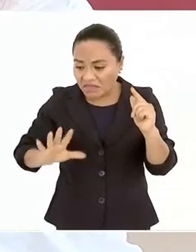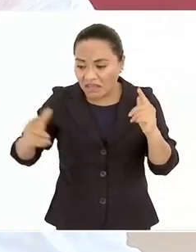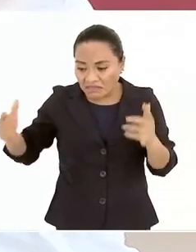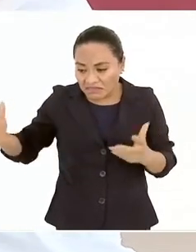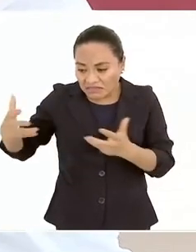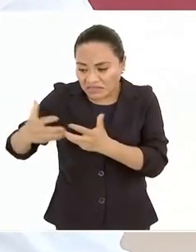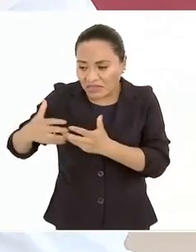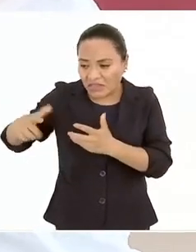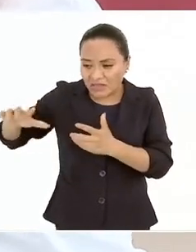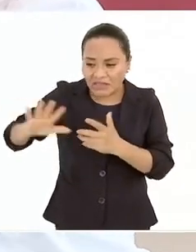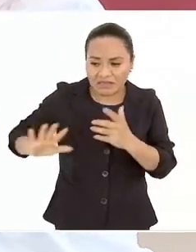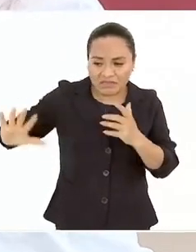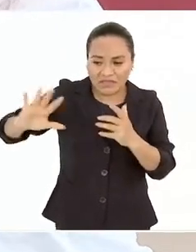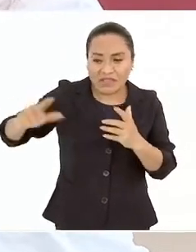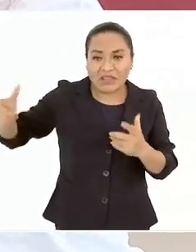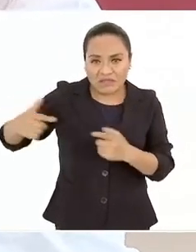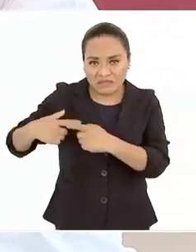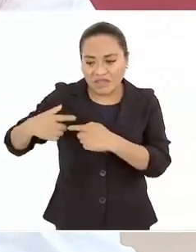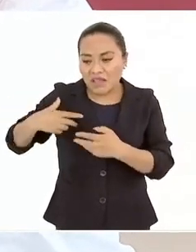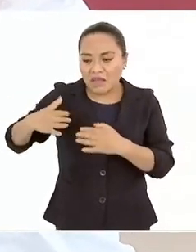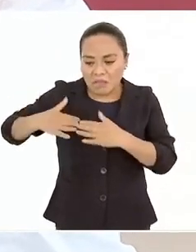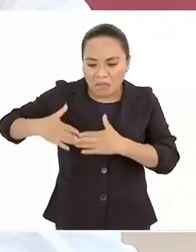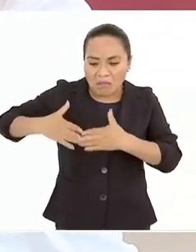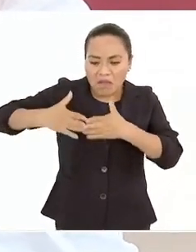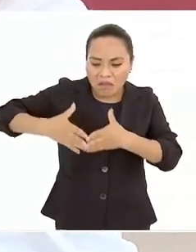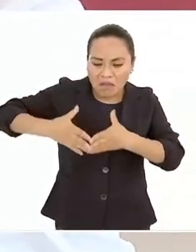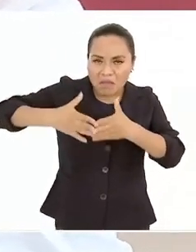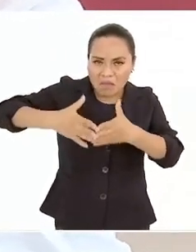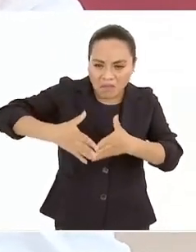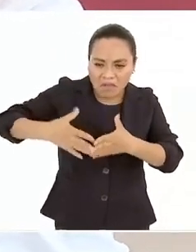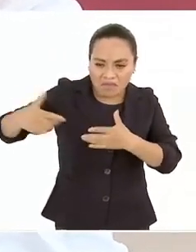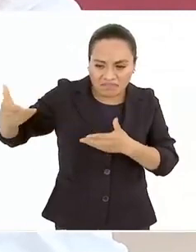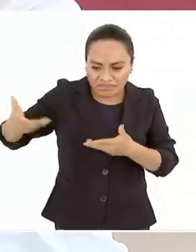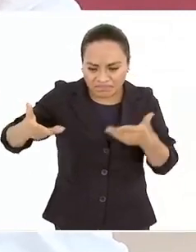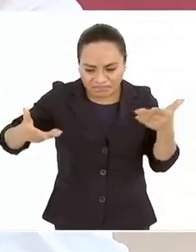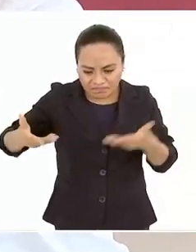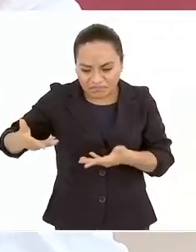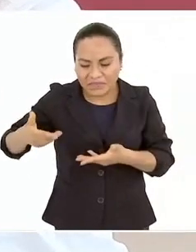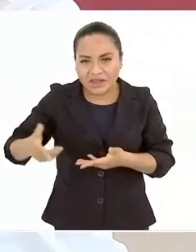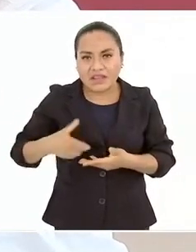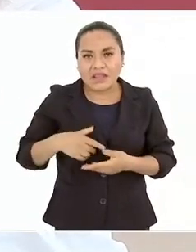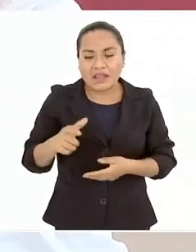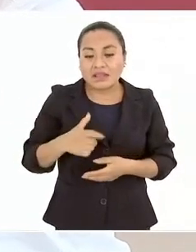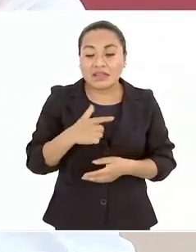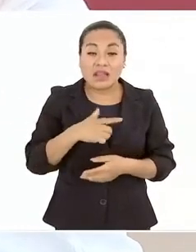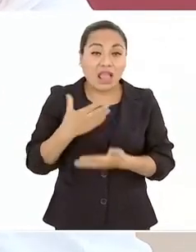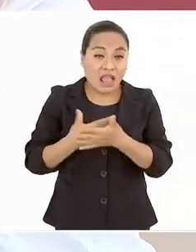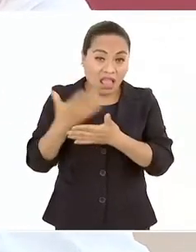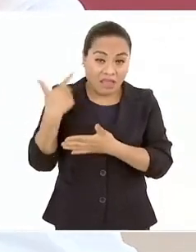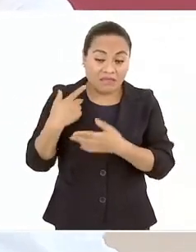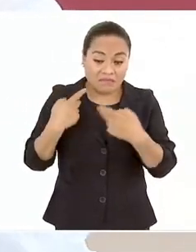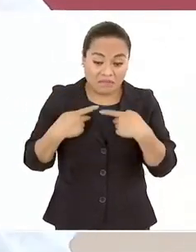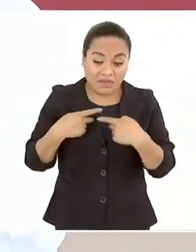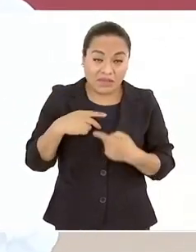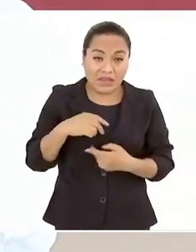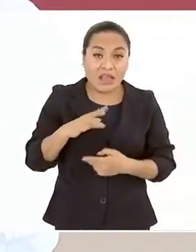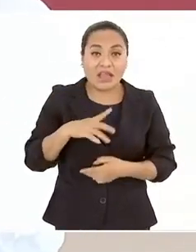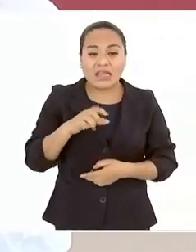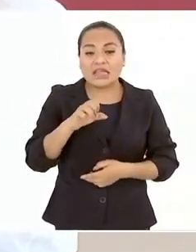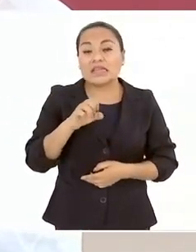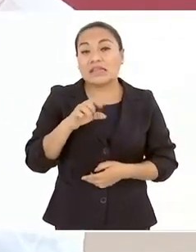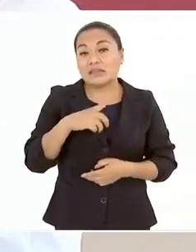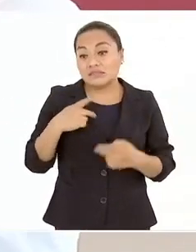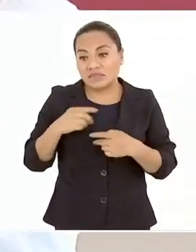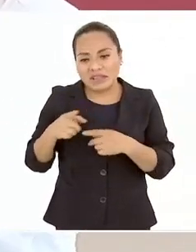Y el mismo empresario inglés Pearson, que construyó este puerto y